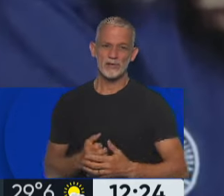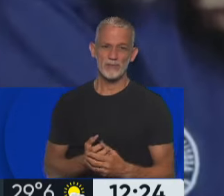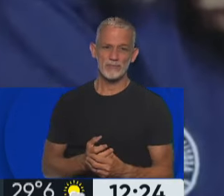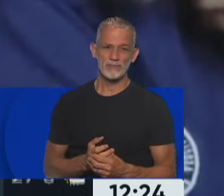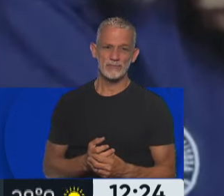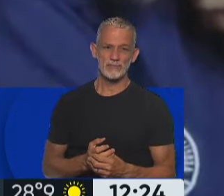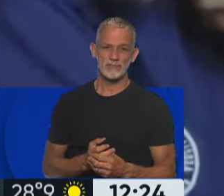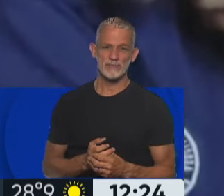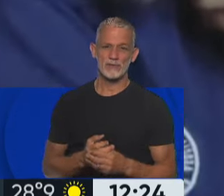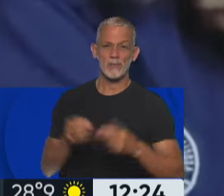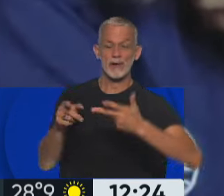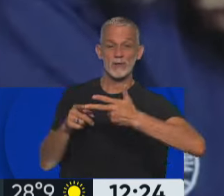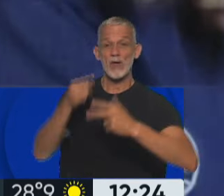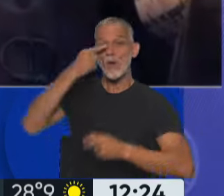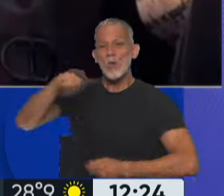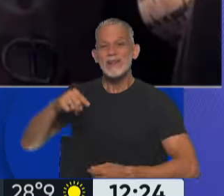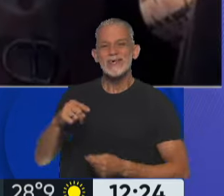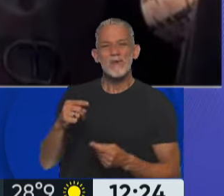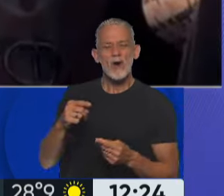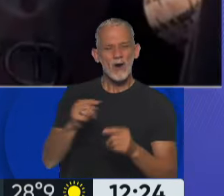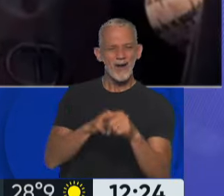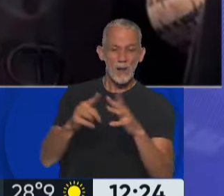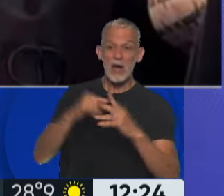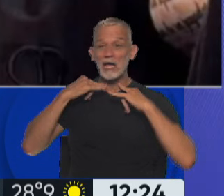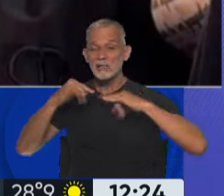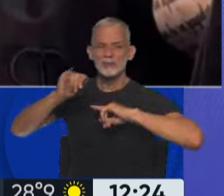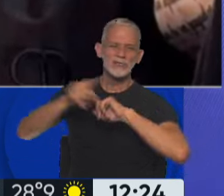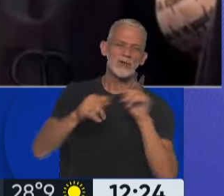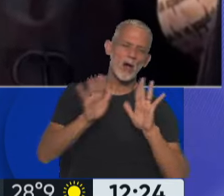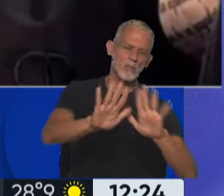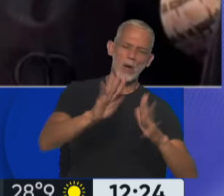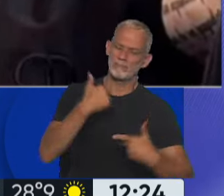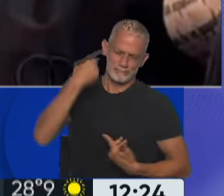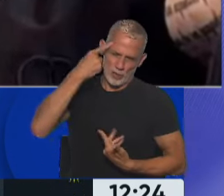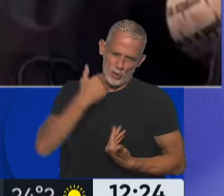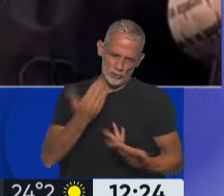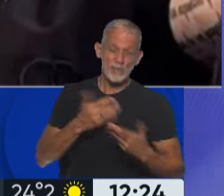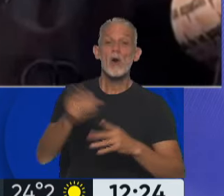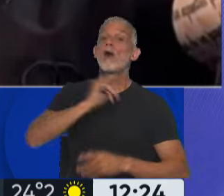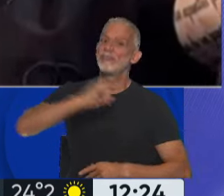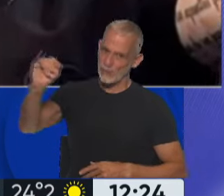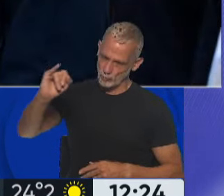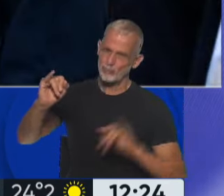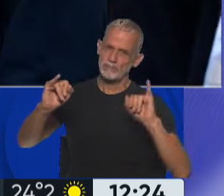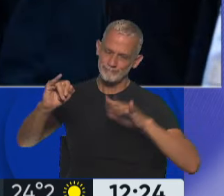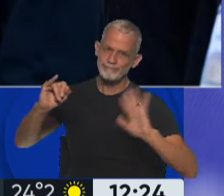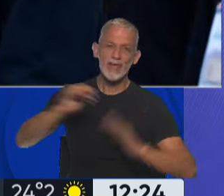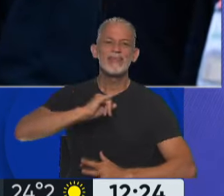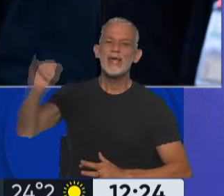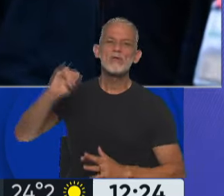que ya en ese último capítulo si hubo gritos empujones o no No lo sabemos pero vino la denuncia de wandanaracosmetics.com.ar